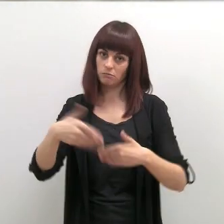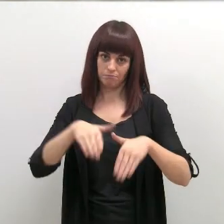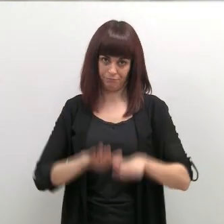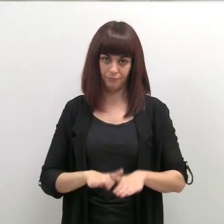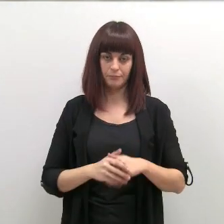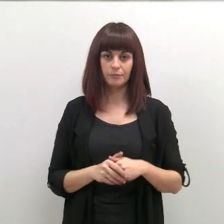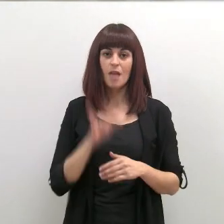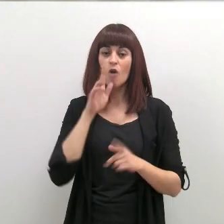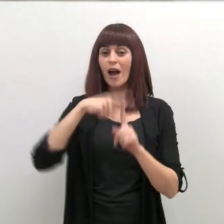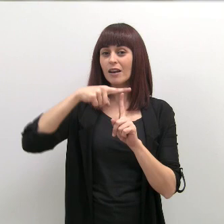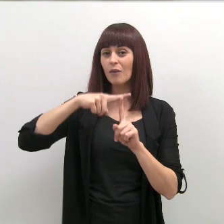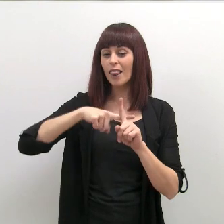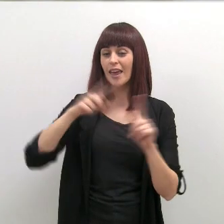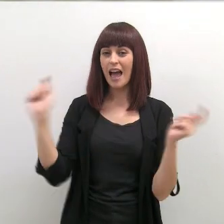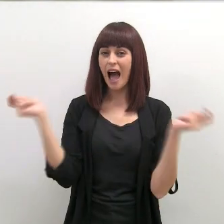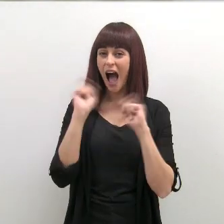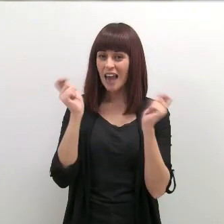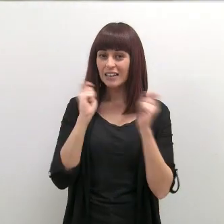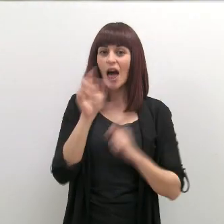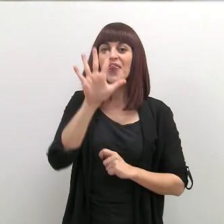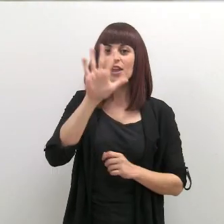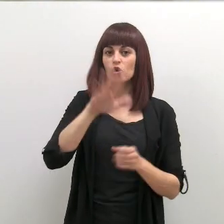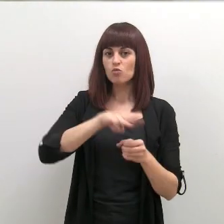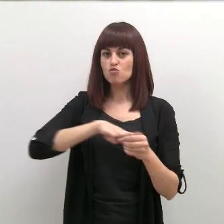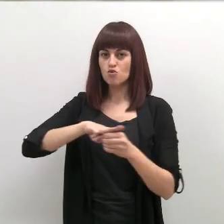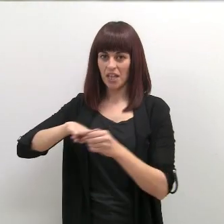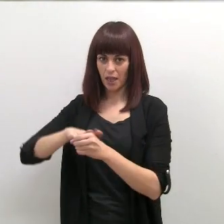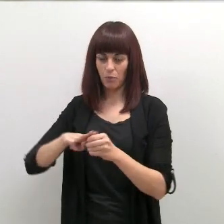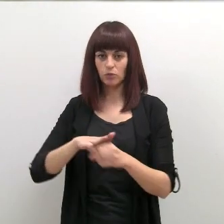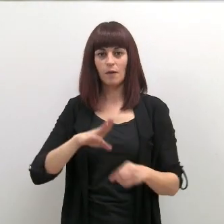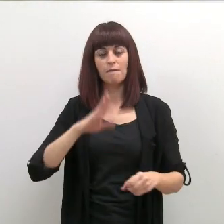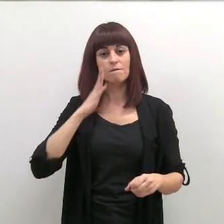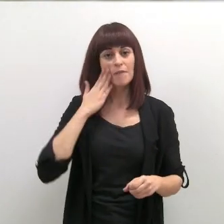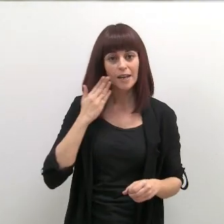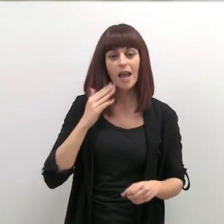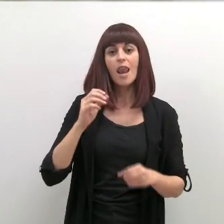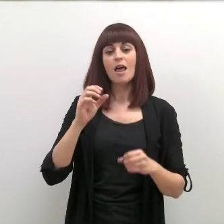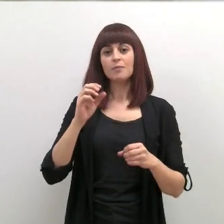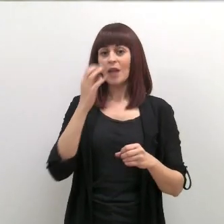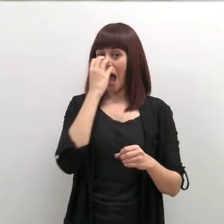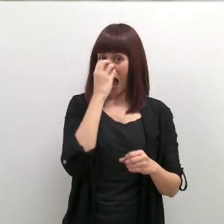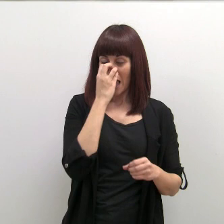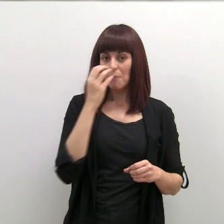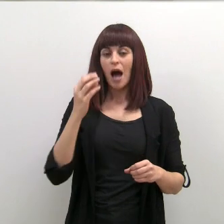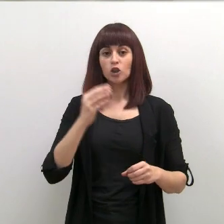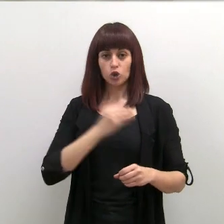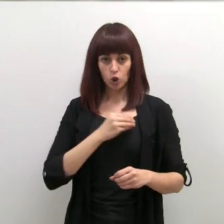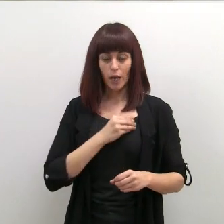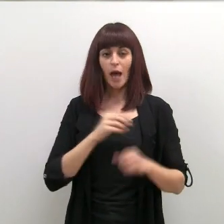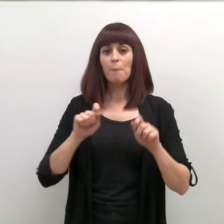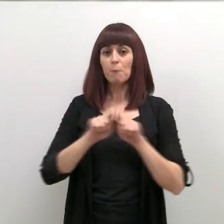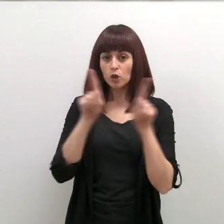en un nivel de alerta muy alto 5 municipios de Beniel, Alhama de Murcia, Totana, Puerto Lumbreras y